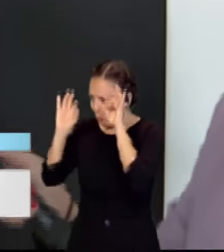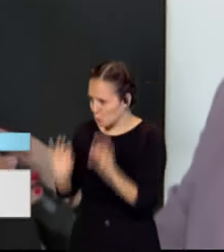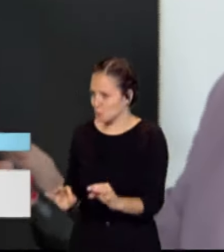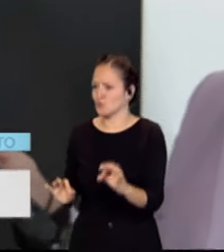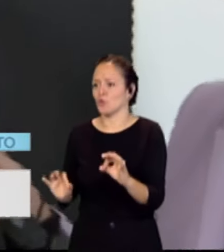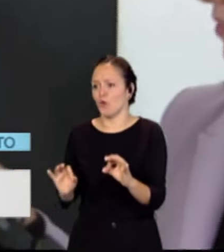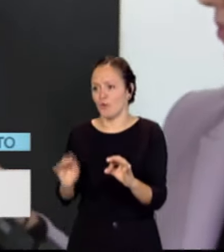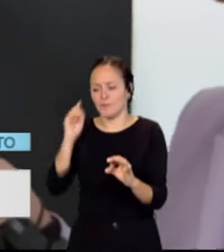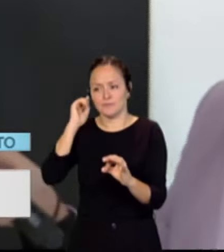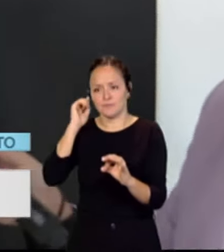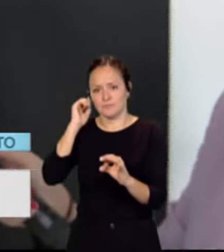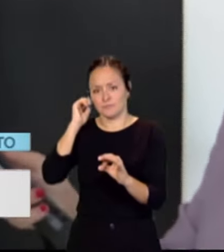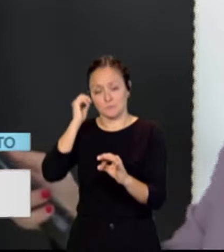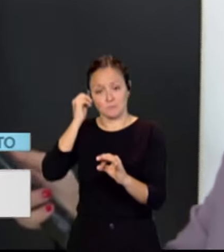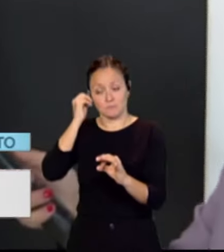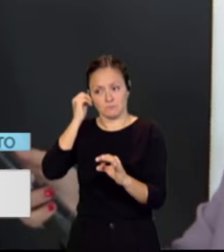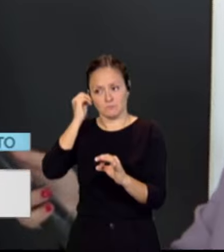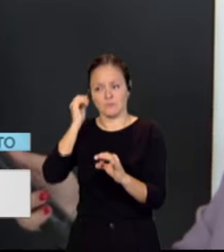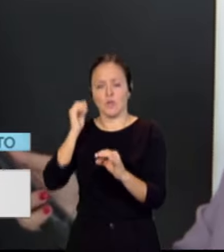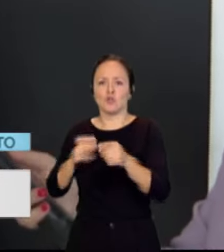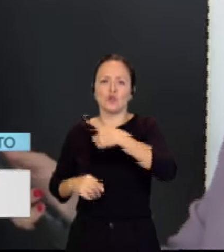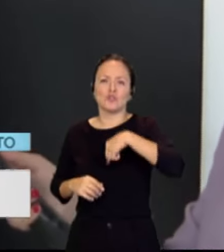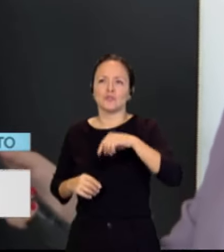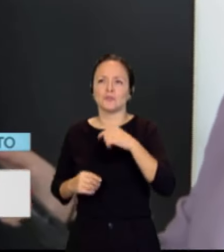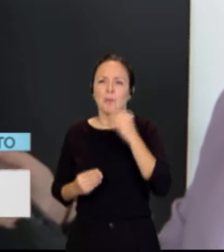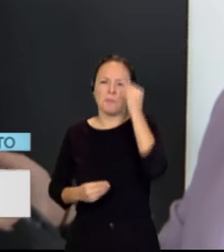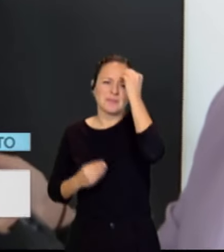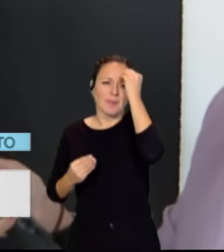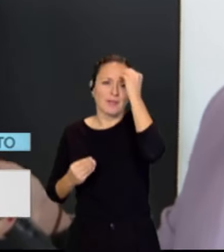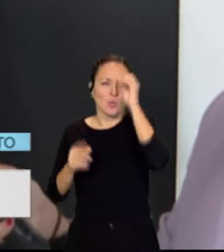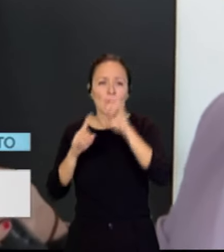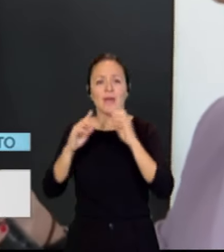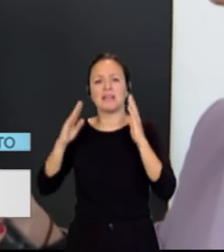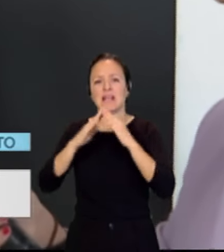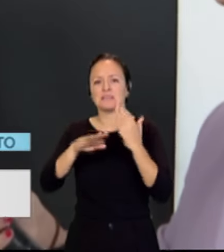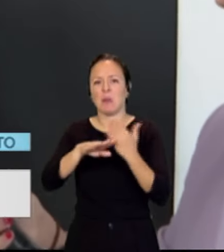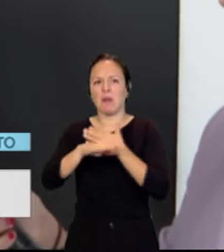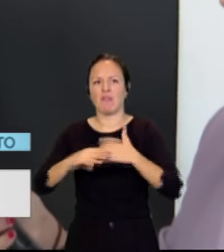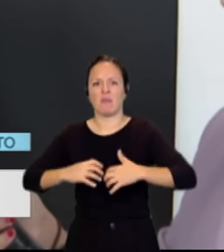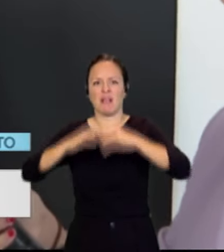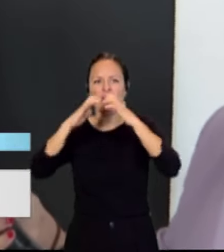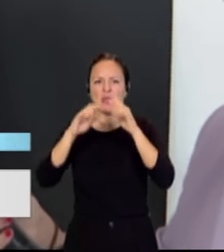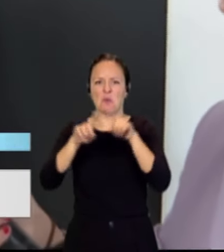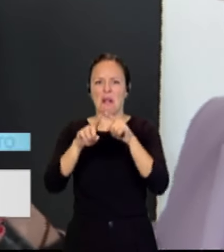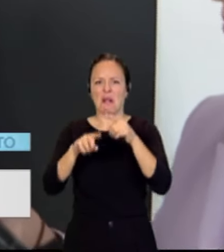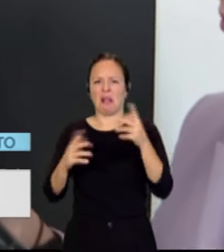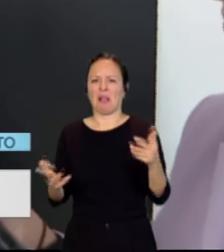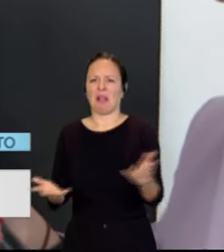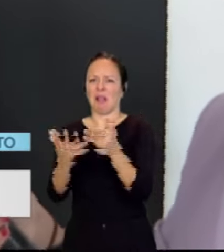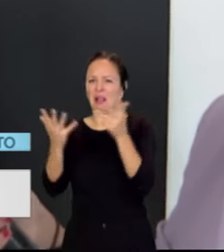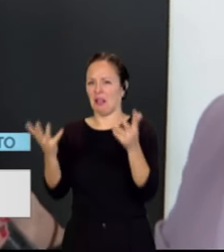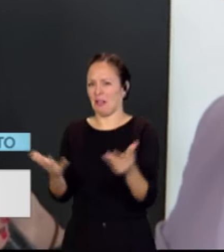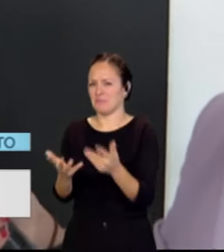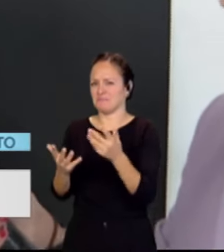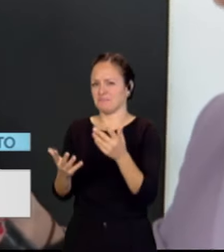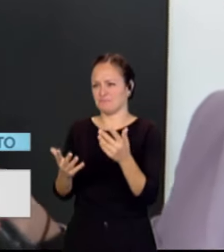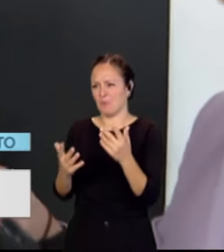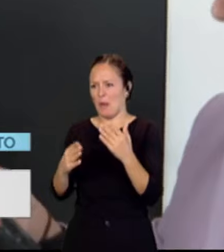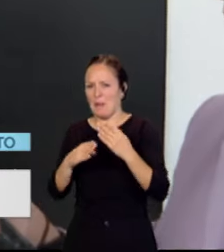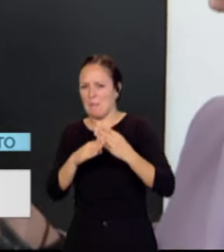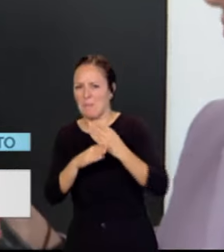tenemos o tenemos la cultura de pensar que una casa prefabricada es es algo más ligero Más